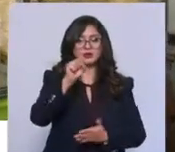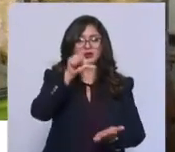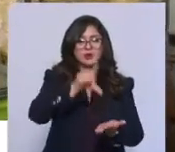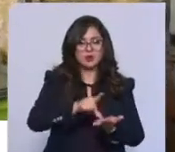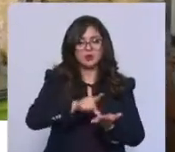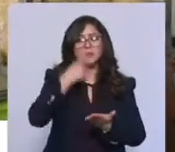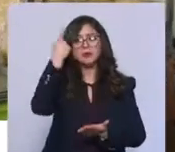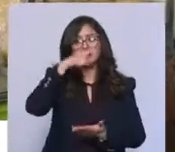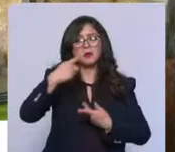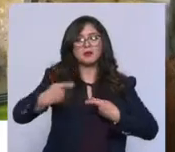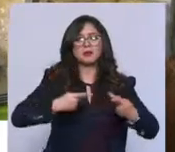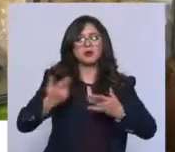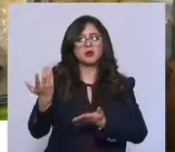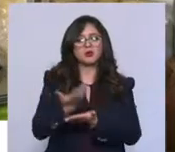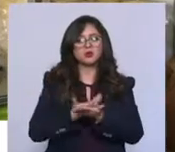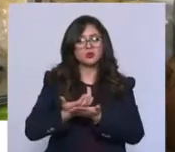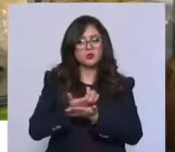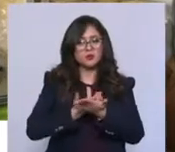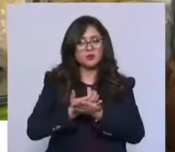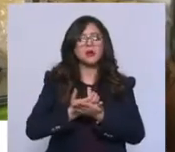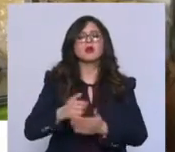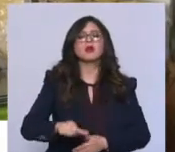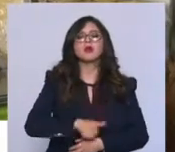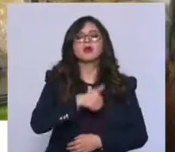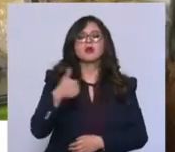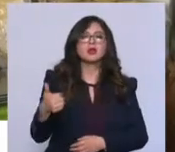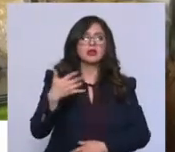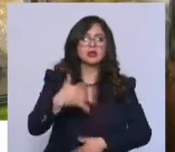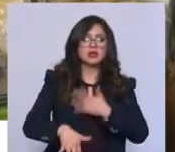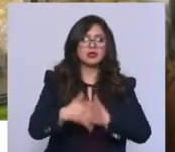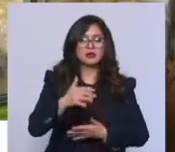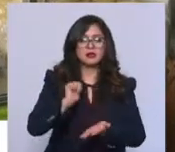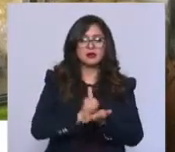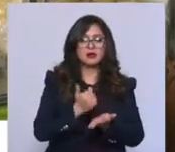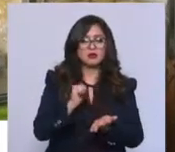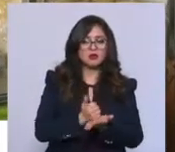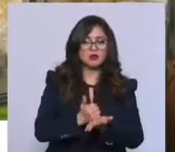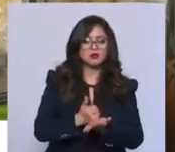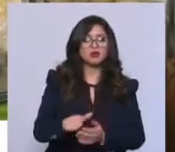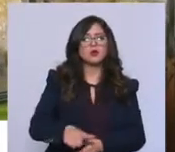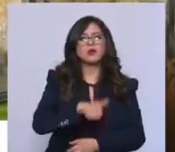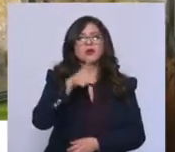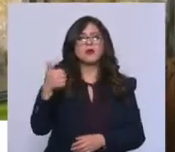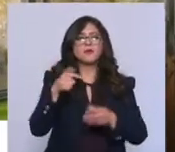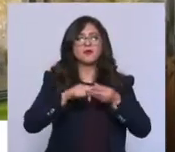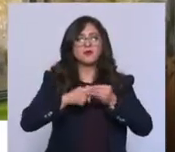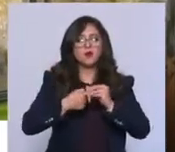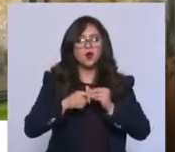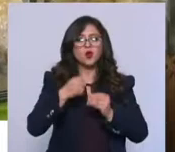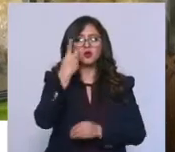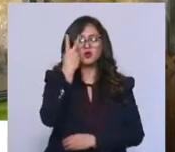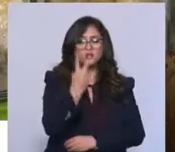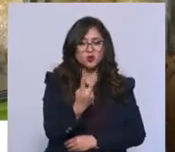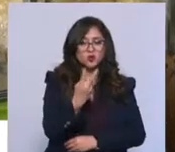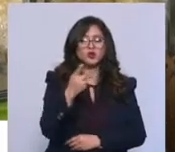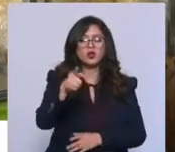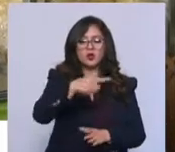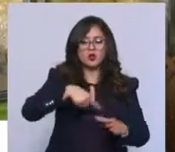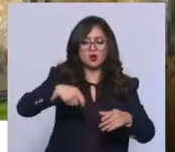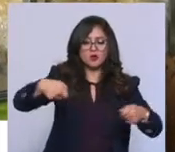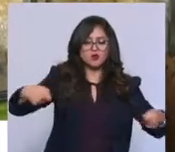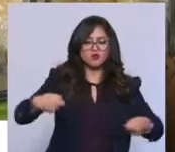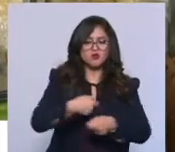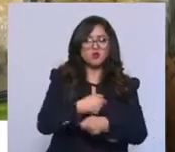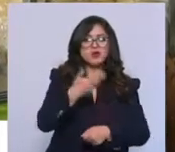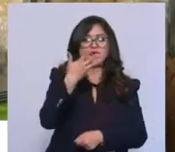la sopa, por ejemplo, de 15 para el arroz. Para el frijol hacemos 2 ollas express de 10